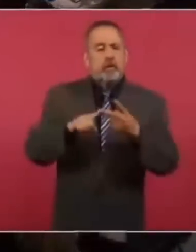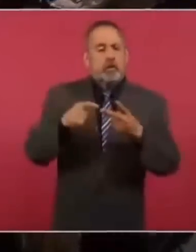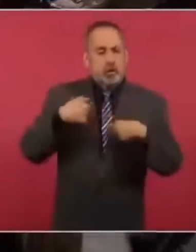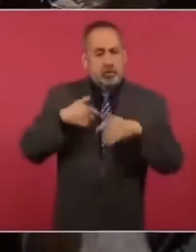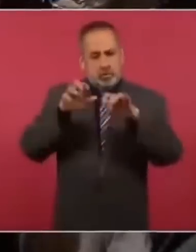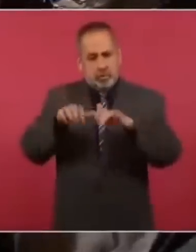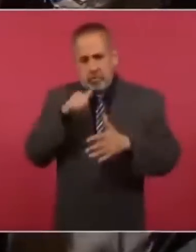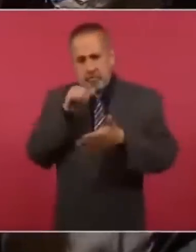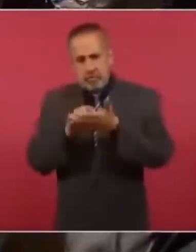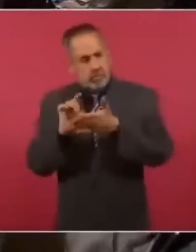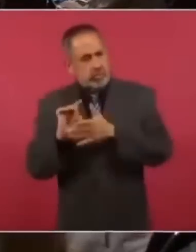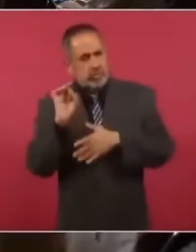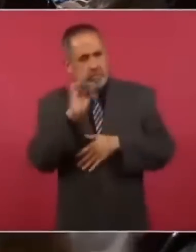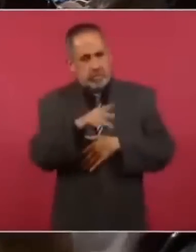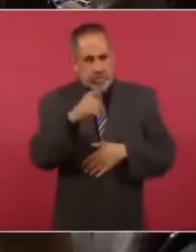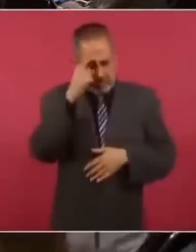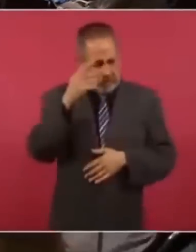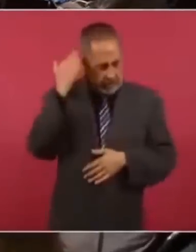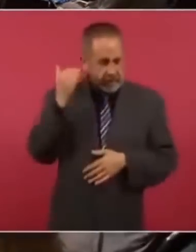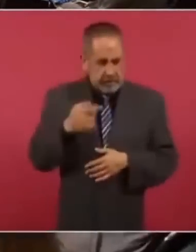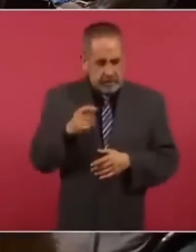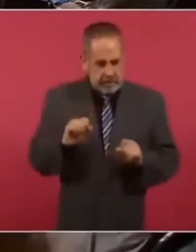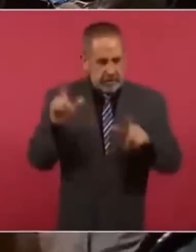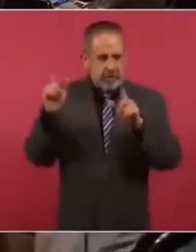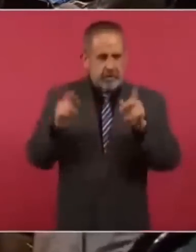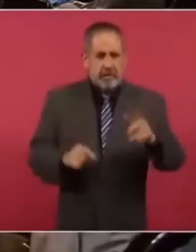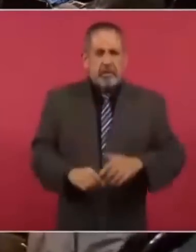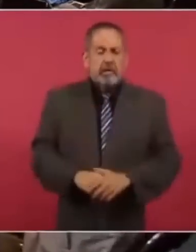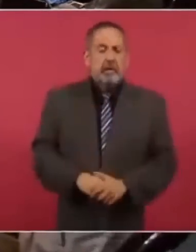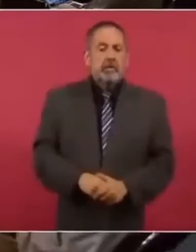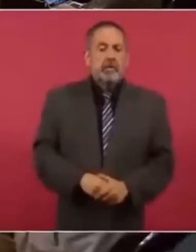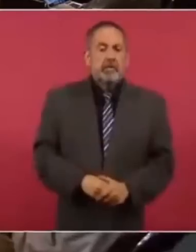escribí en su momento.